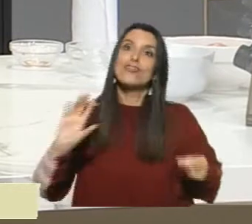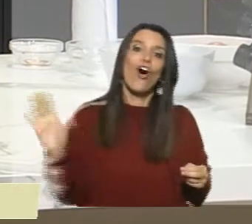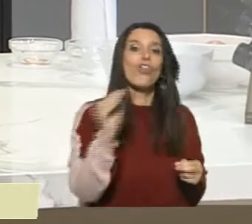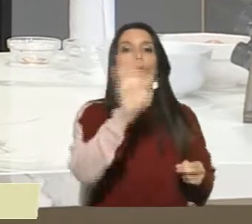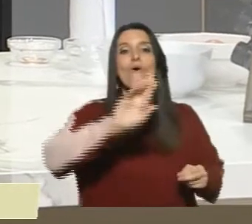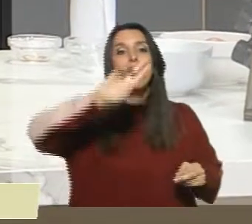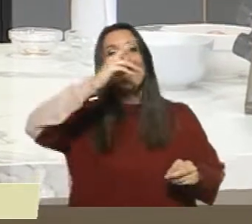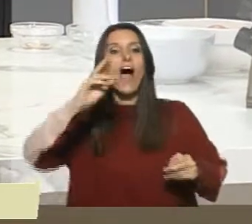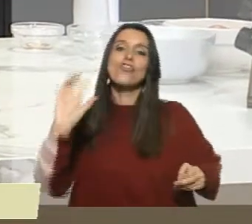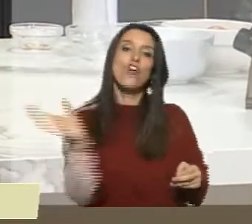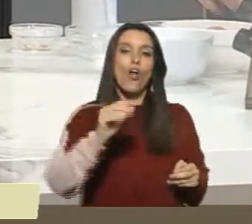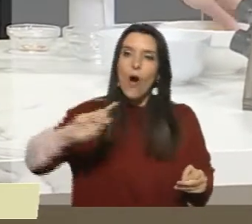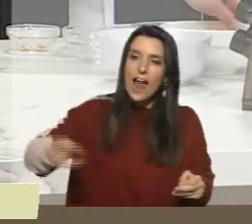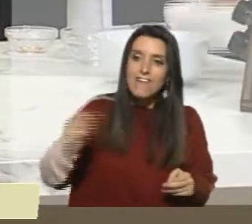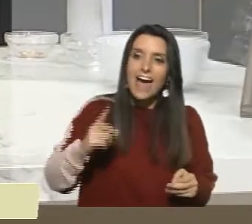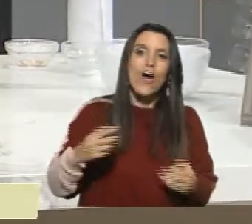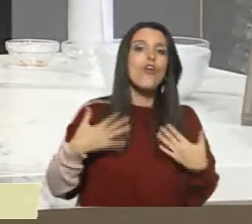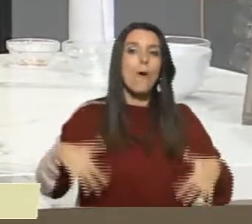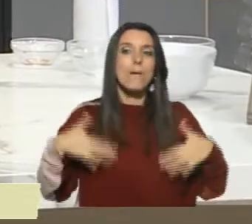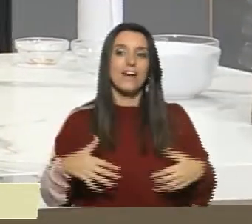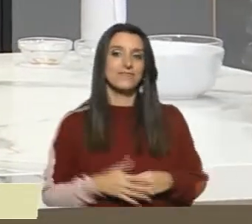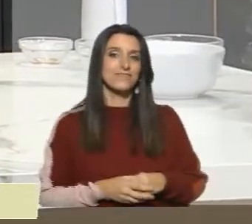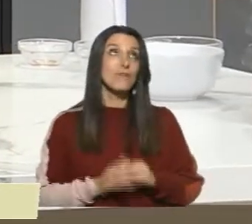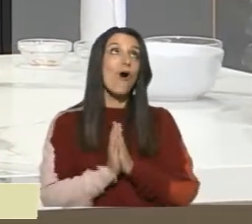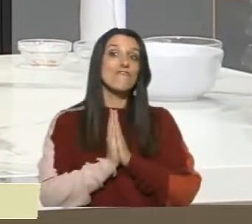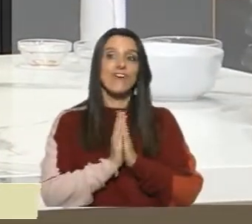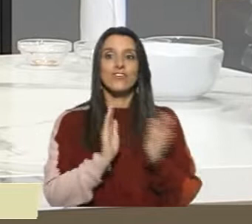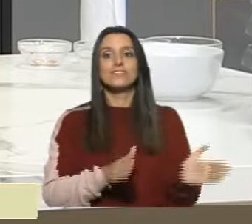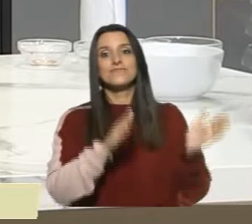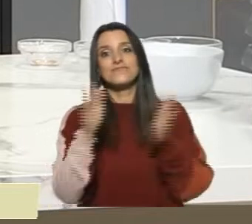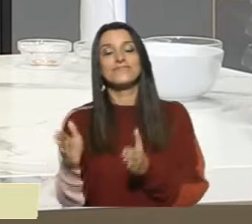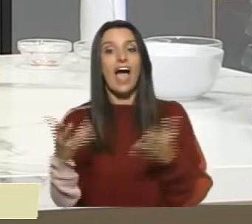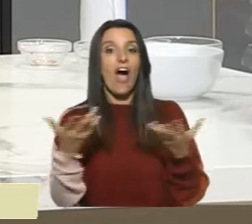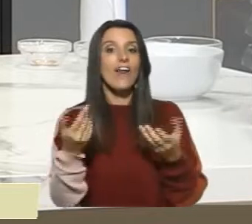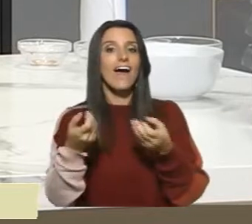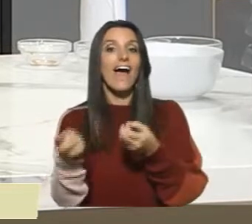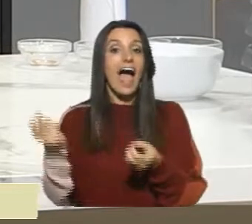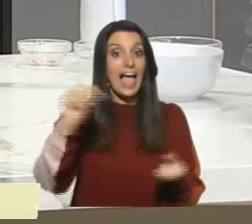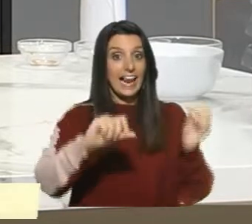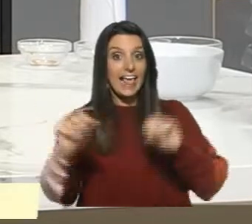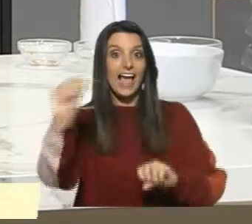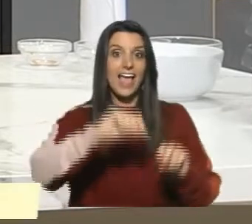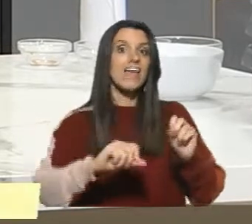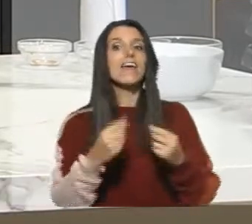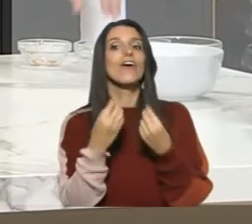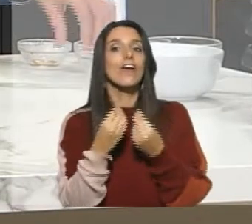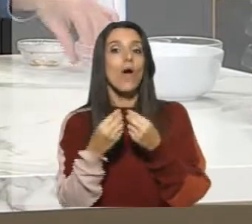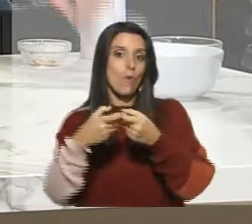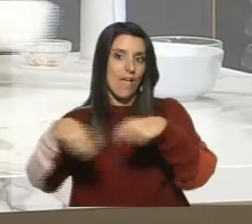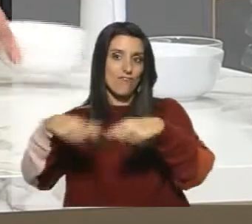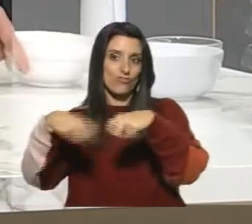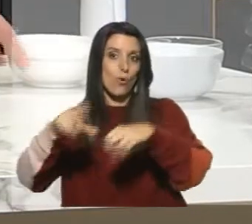totalmente. Por favor, se los pido. Mira, acá lo que vamos a ir agregando después de que lo tenés todo bien integrado son los